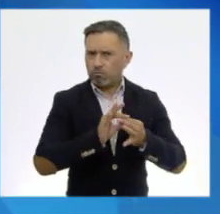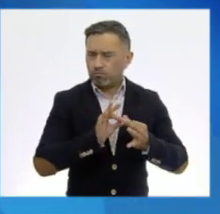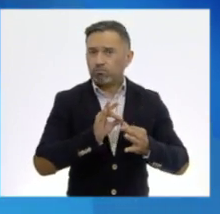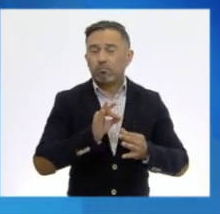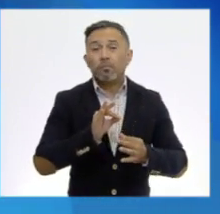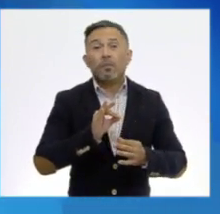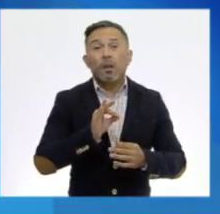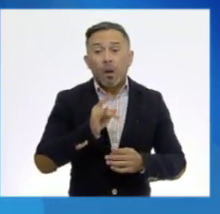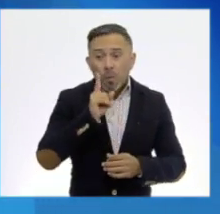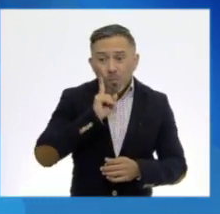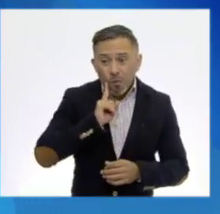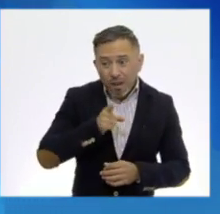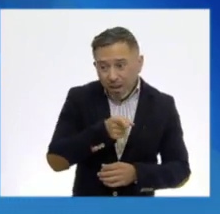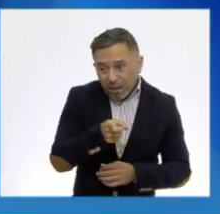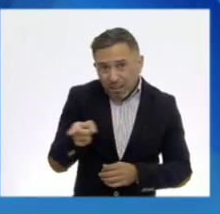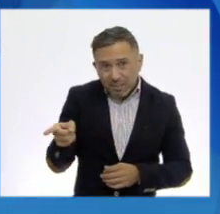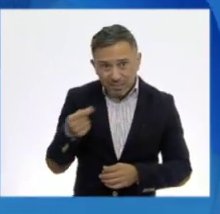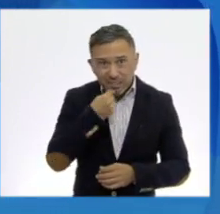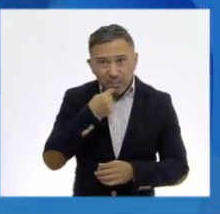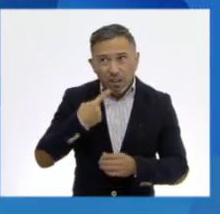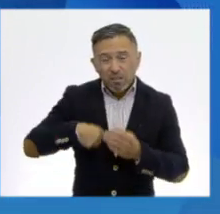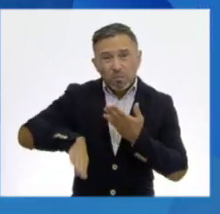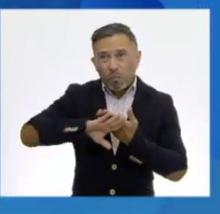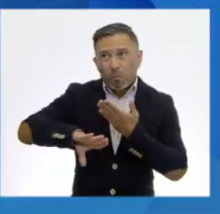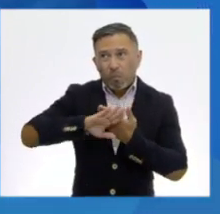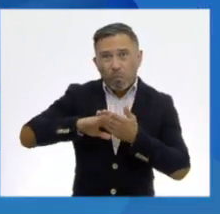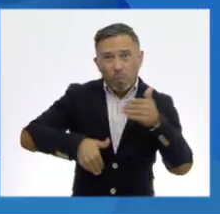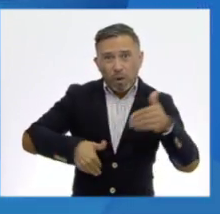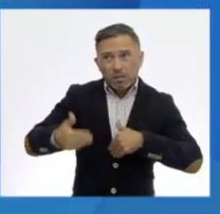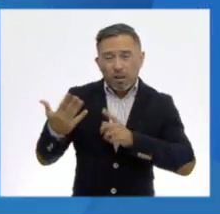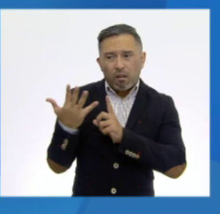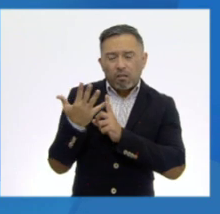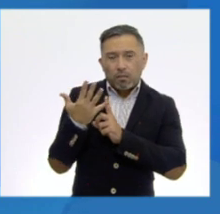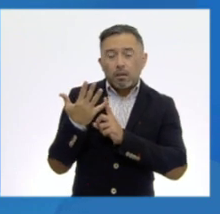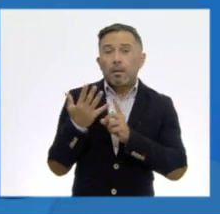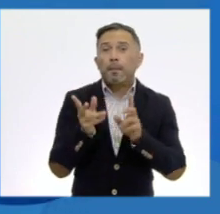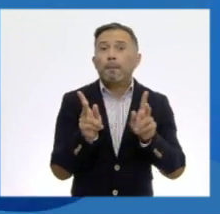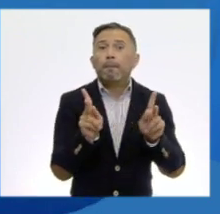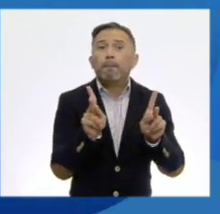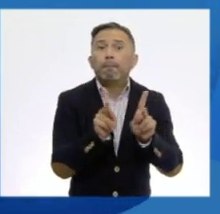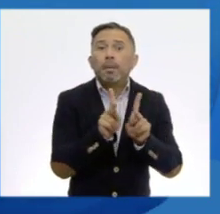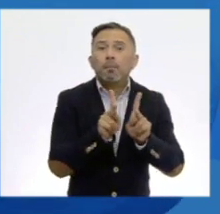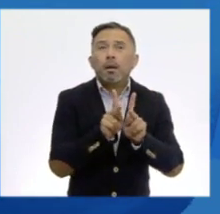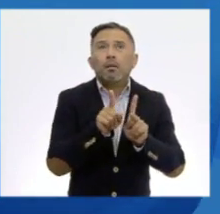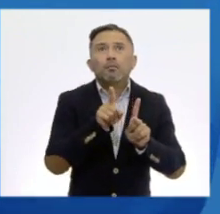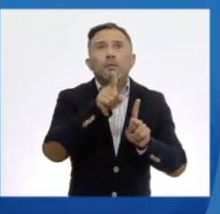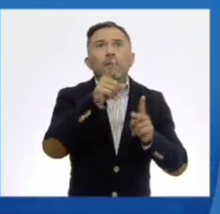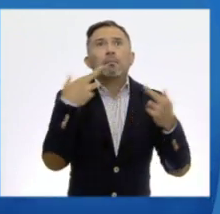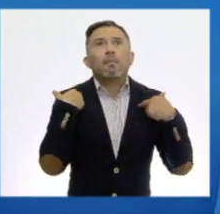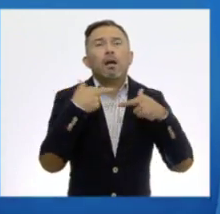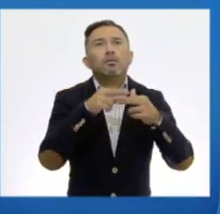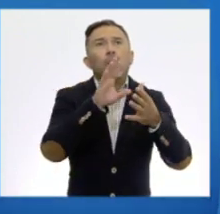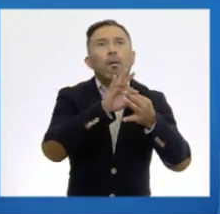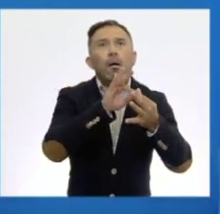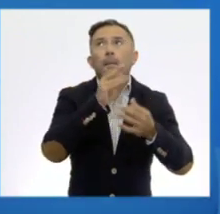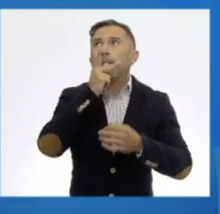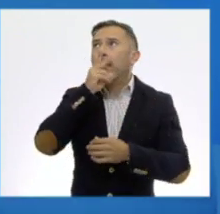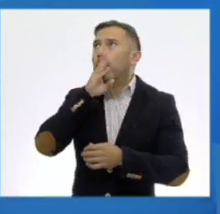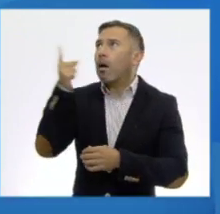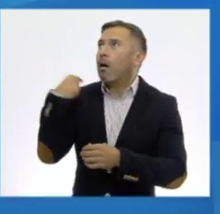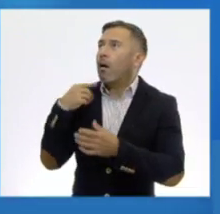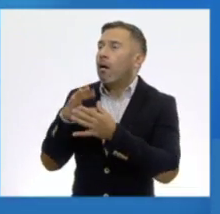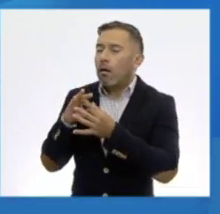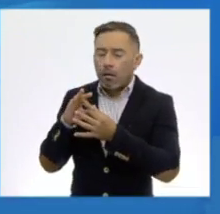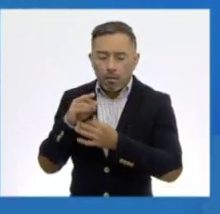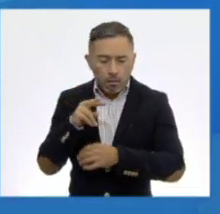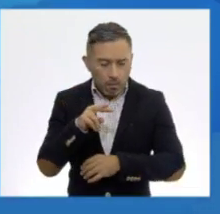niñas que me molestaban. El hecho de que mis primas se preocuparon con mi maestra, que mis papás me creyeron y que